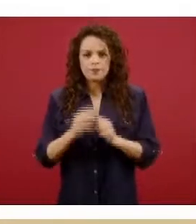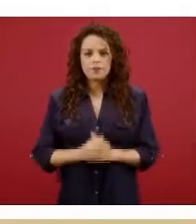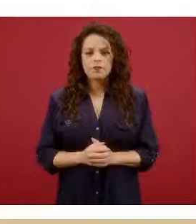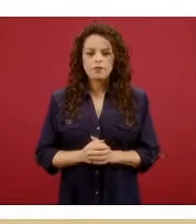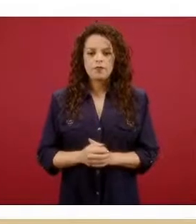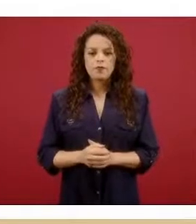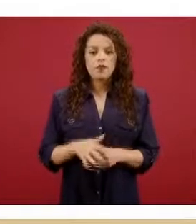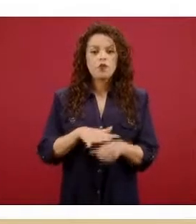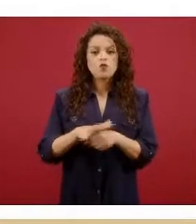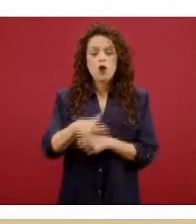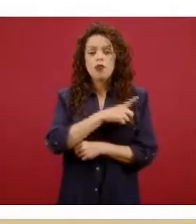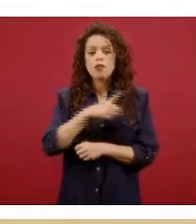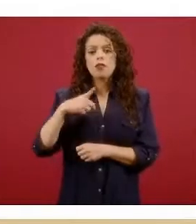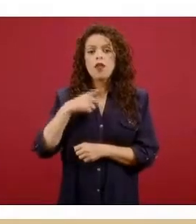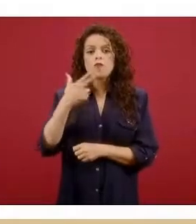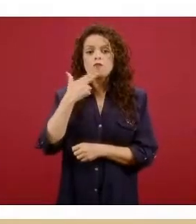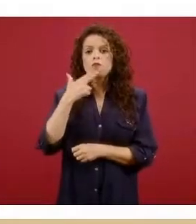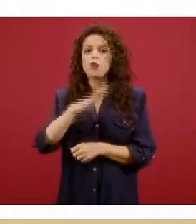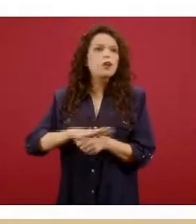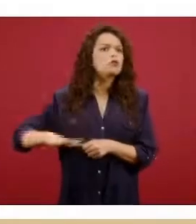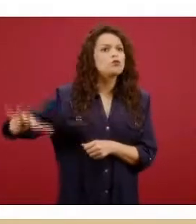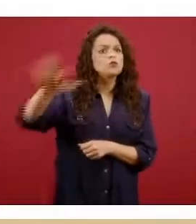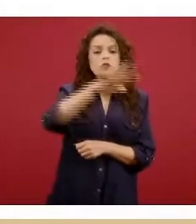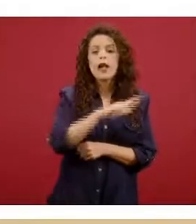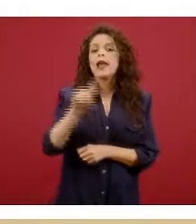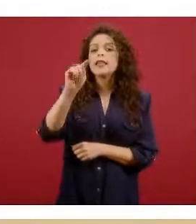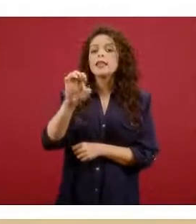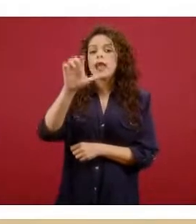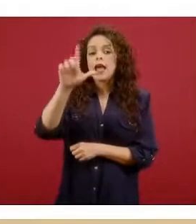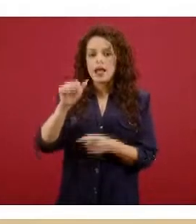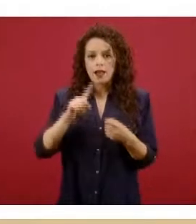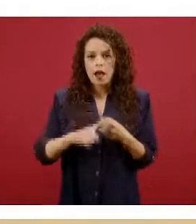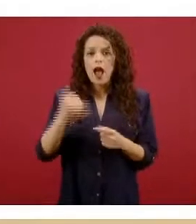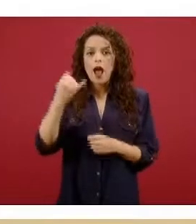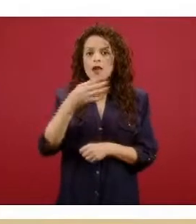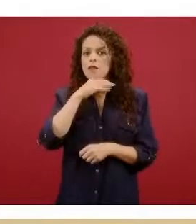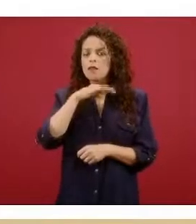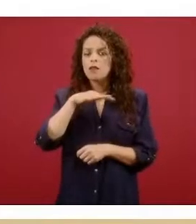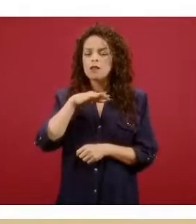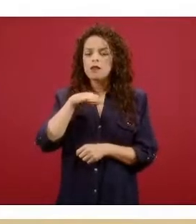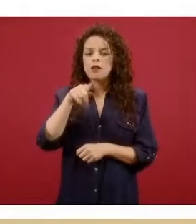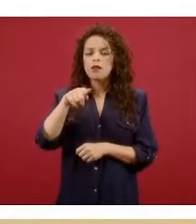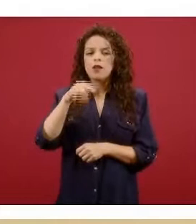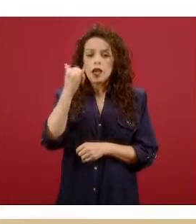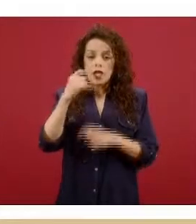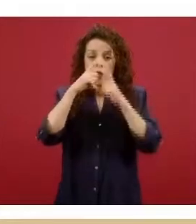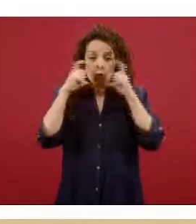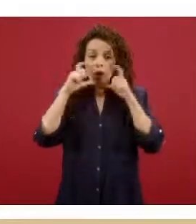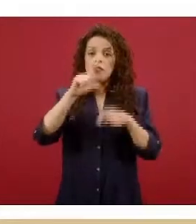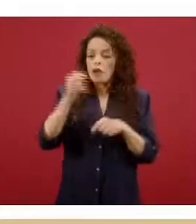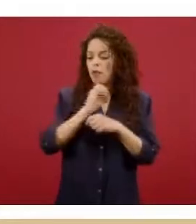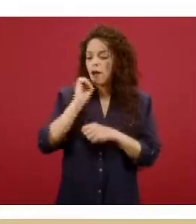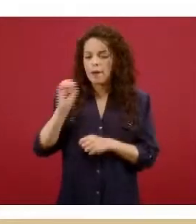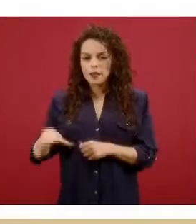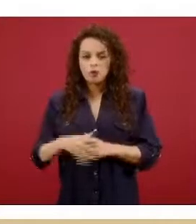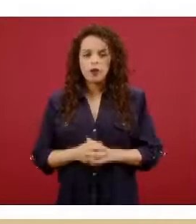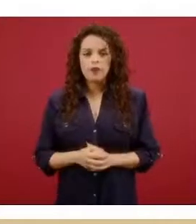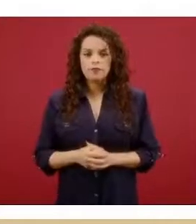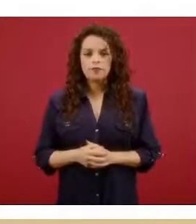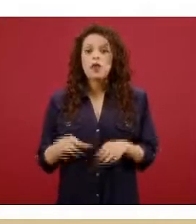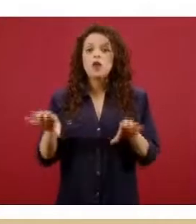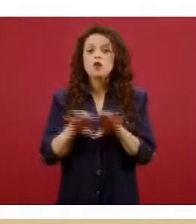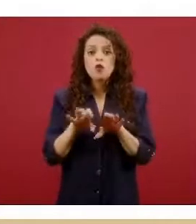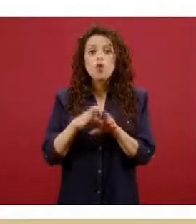población general? Cubrebocas de tela, cubrebocas desechables, coincidencia en los tres. ¿En qué momento